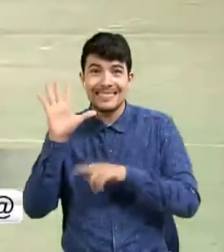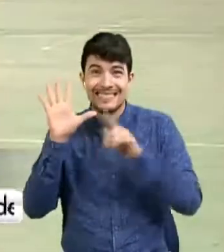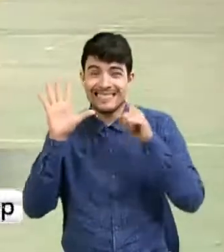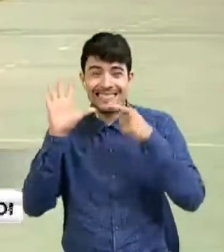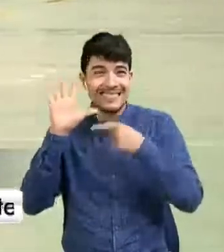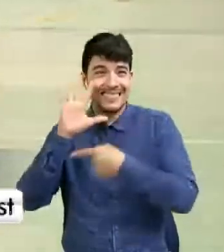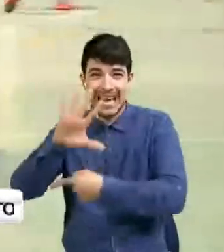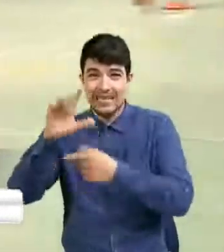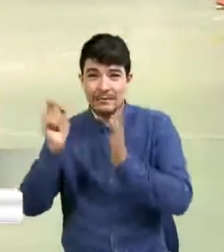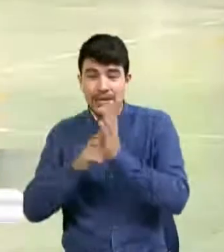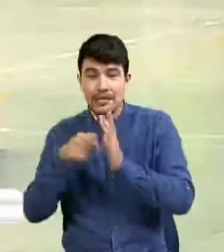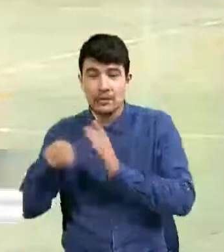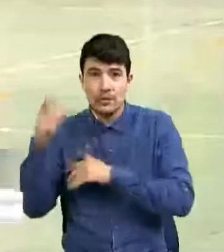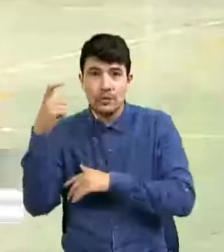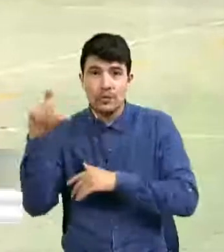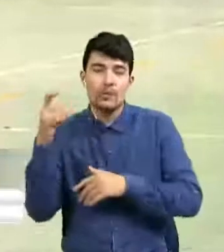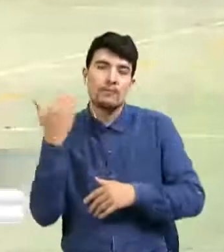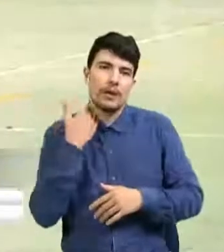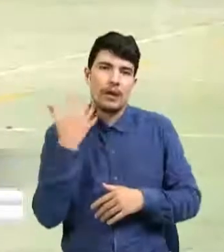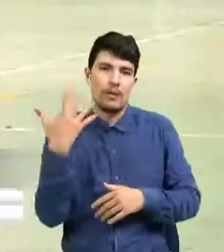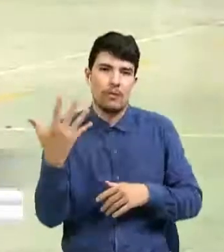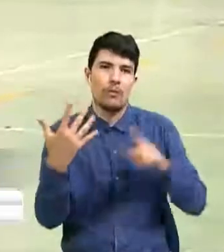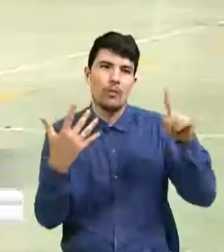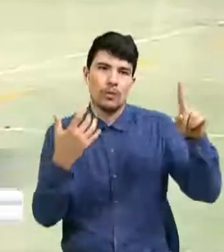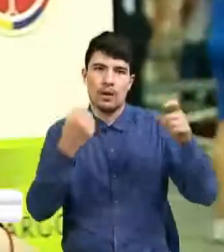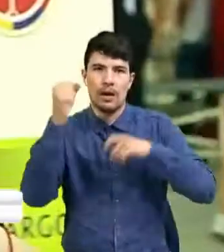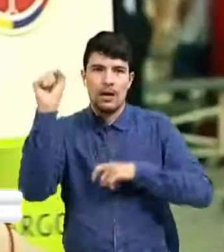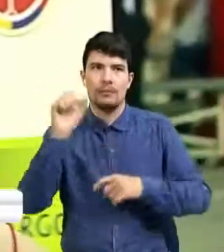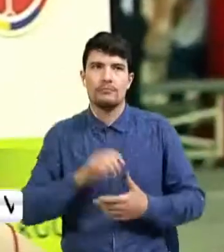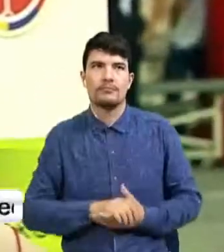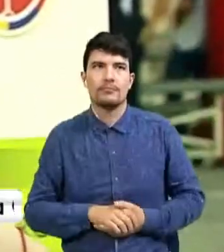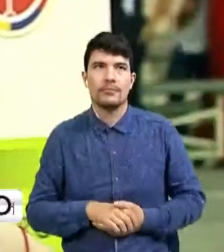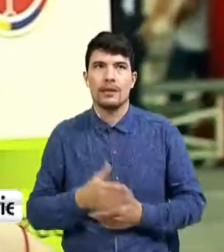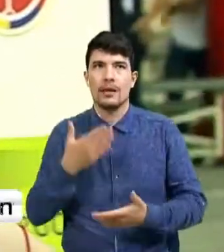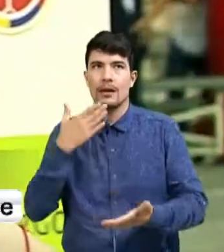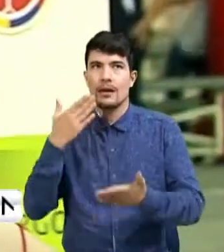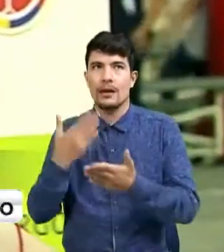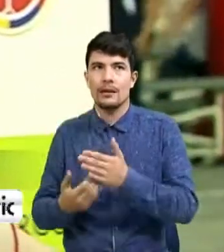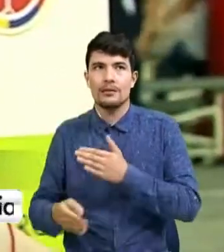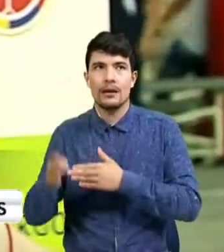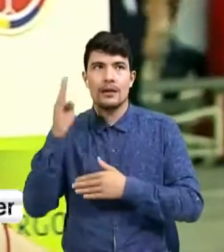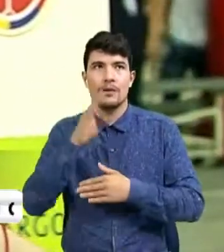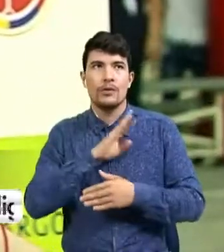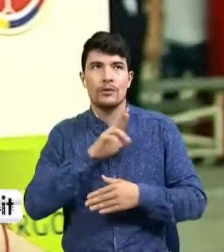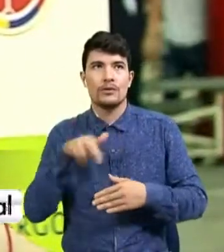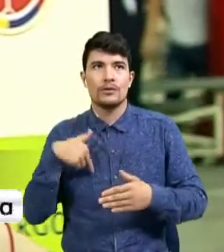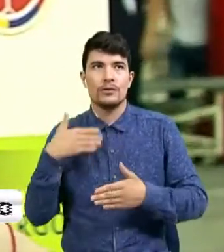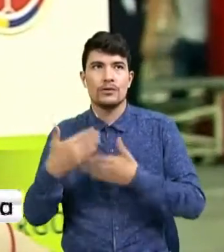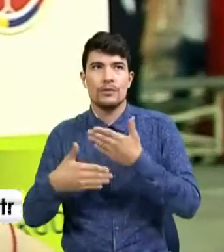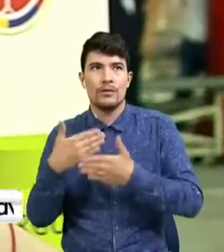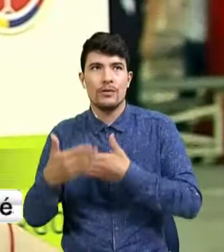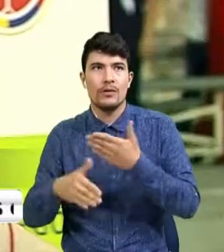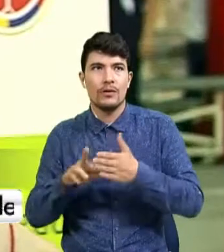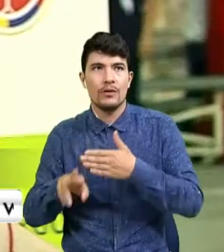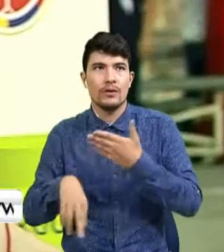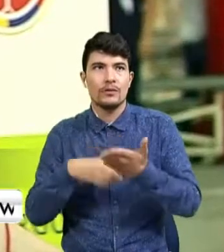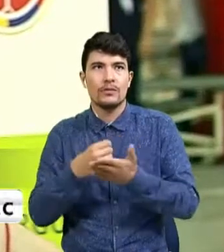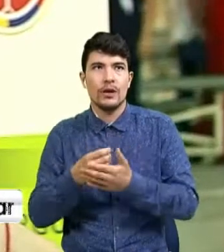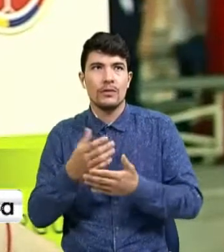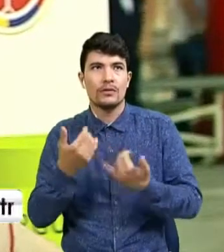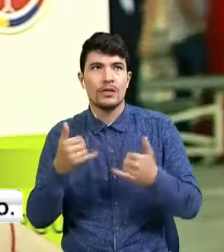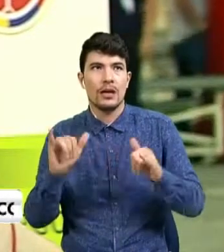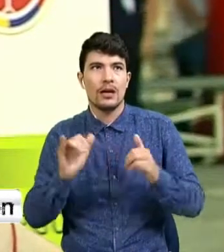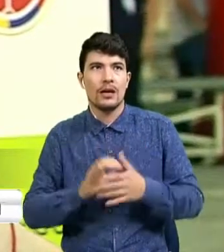oportunidades y sólo obtuvo un triunfo y gracias a dios se nos están dando todos los resultados ya se nos dieron